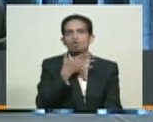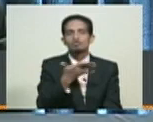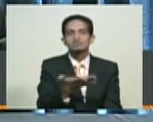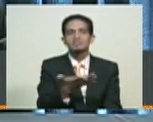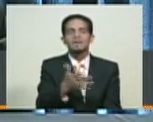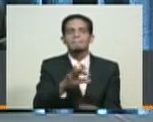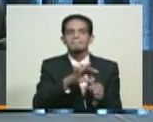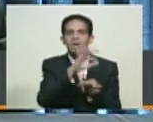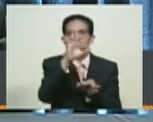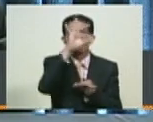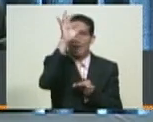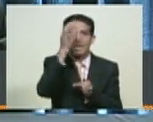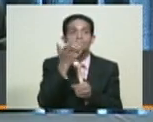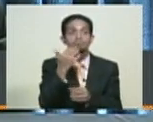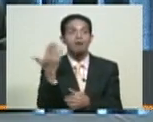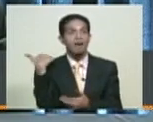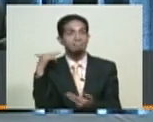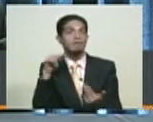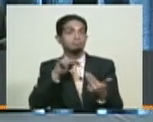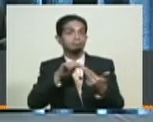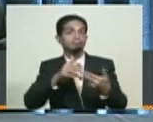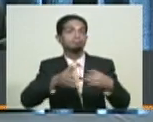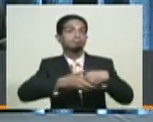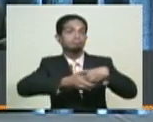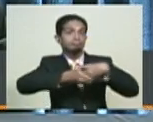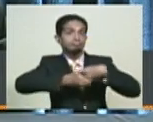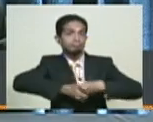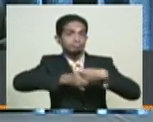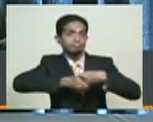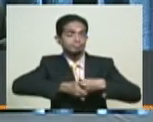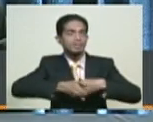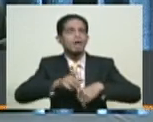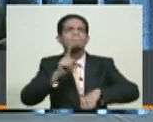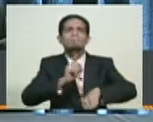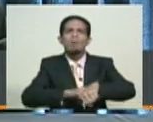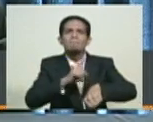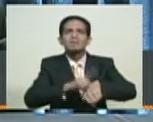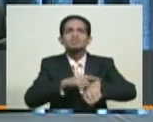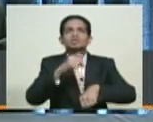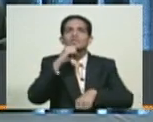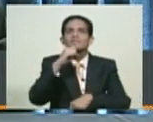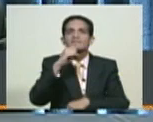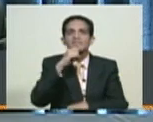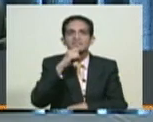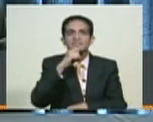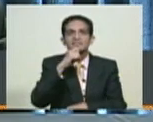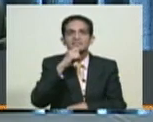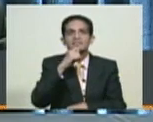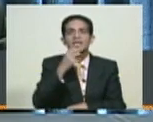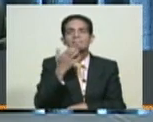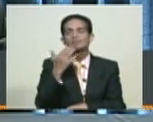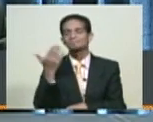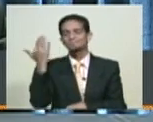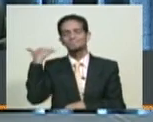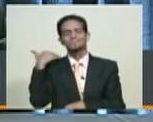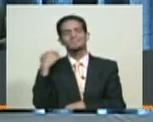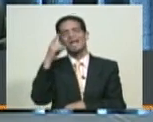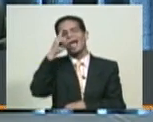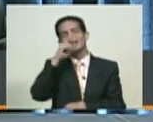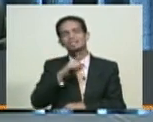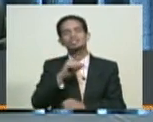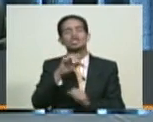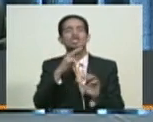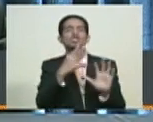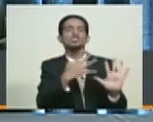conocimos bien en momentos de dificultades muchas dificultades debió por allá por el 92 93 94